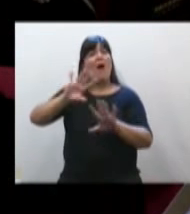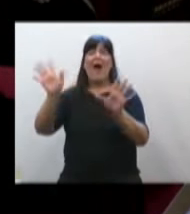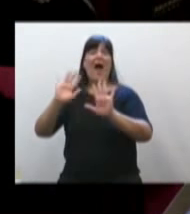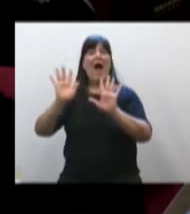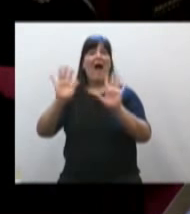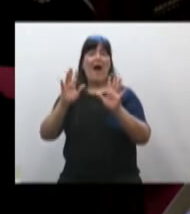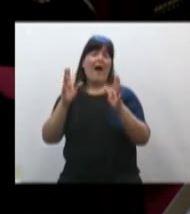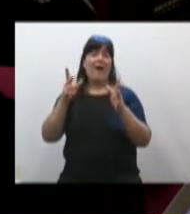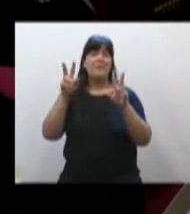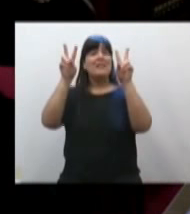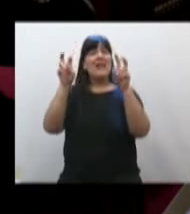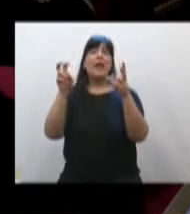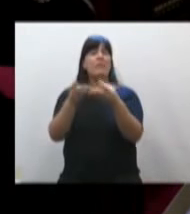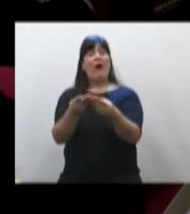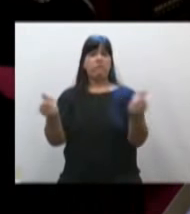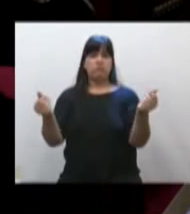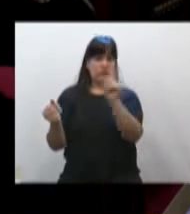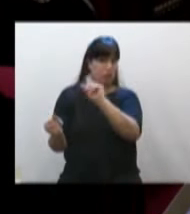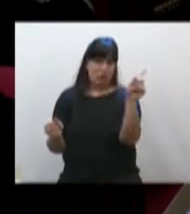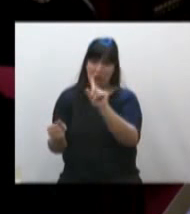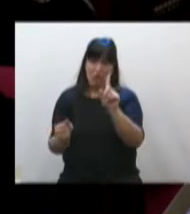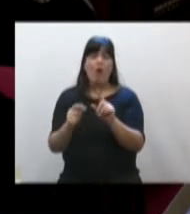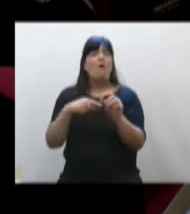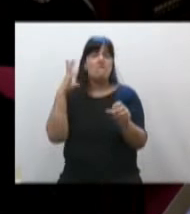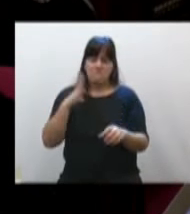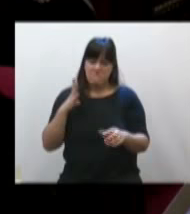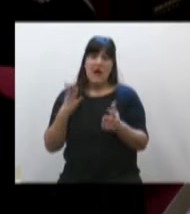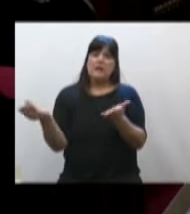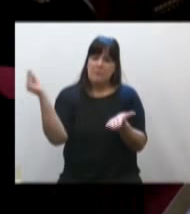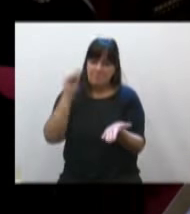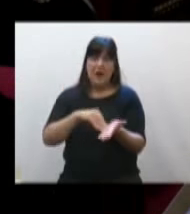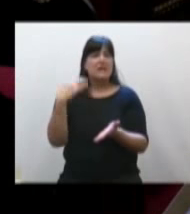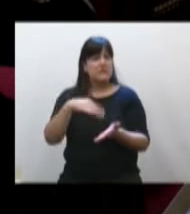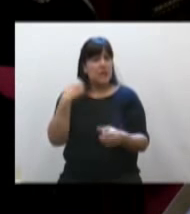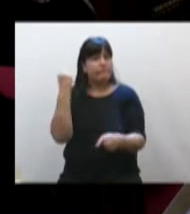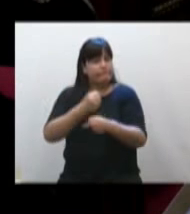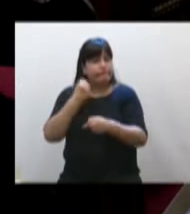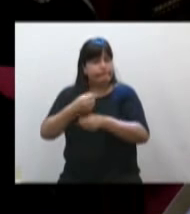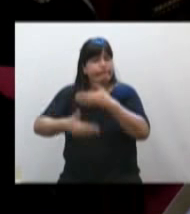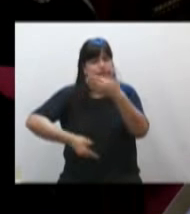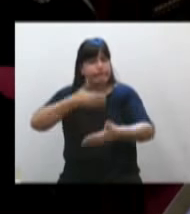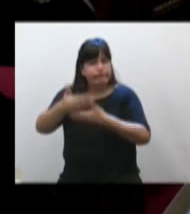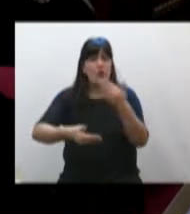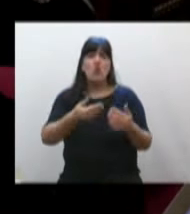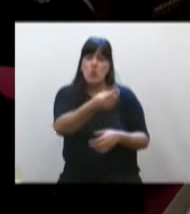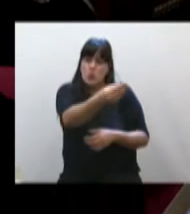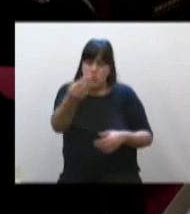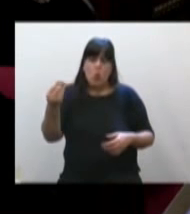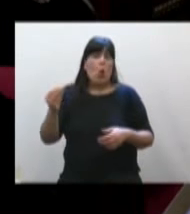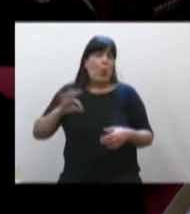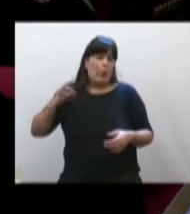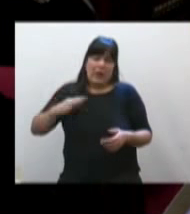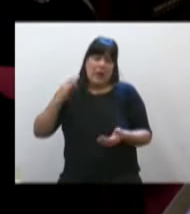no solo de legisladores, sino de quienes pasaron por el Congreso de la Nación y que tiene que ver con las políticas de educación